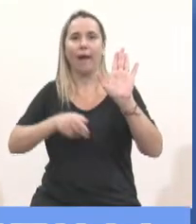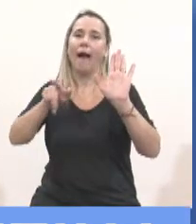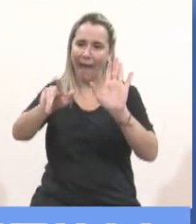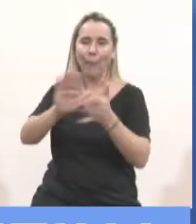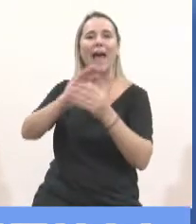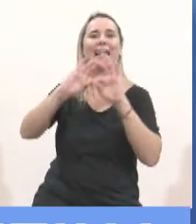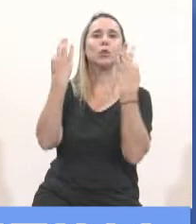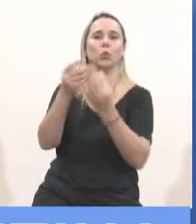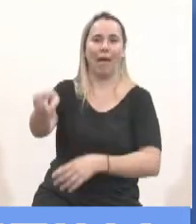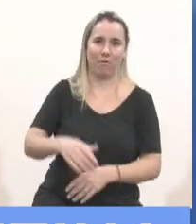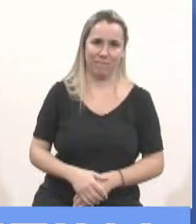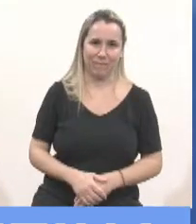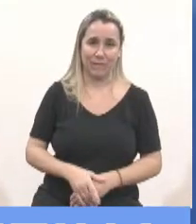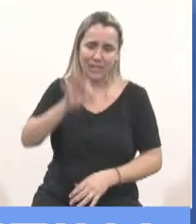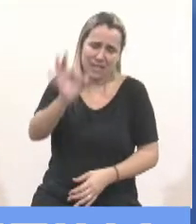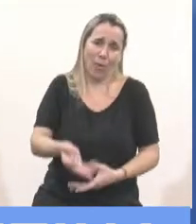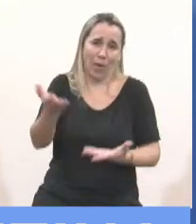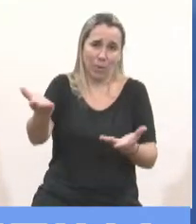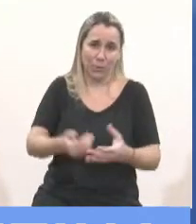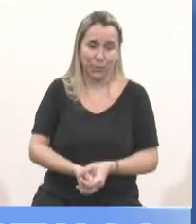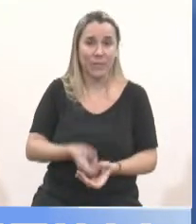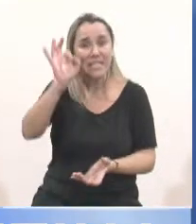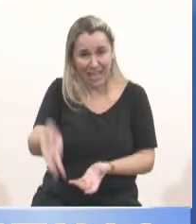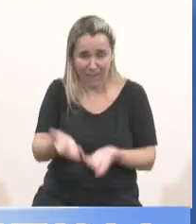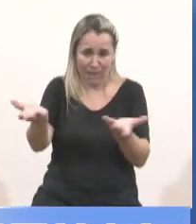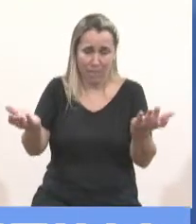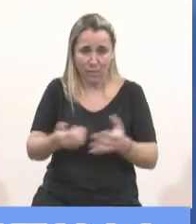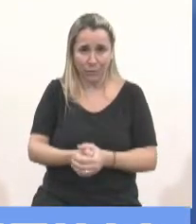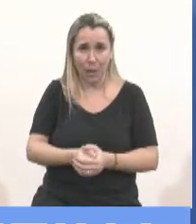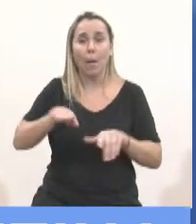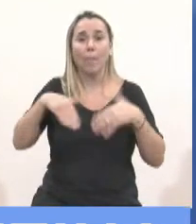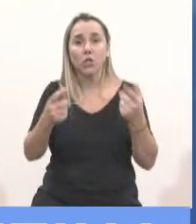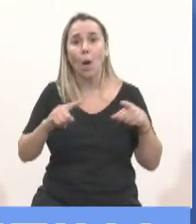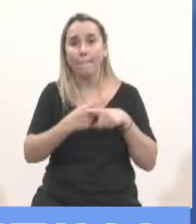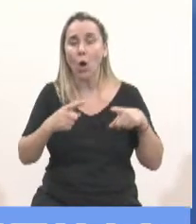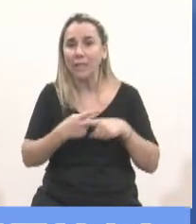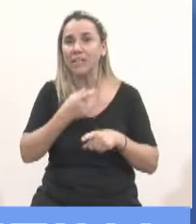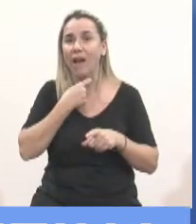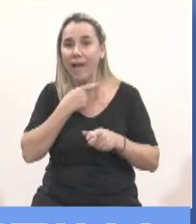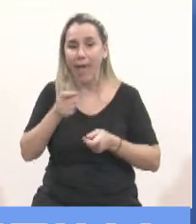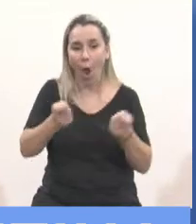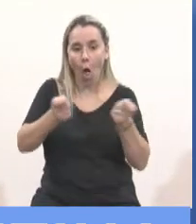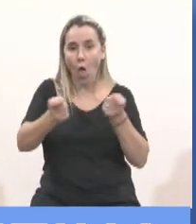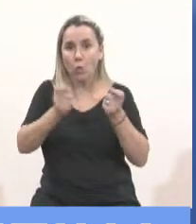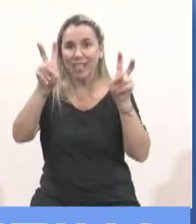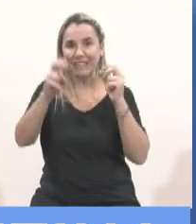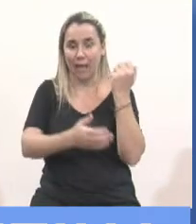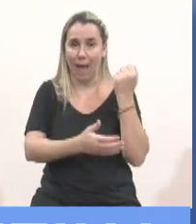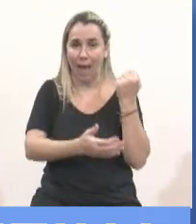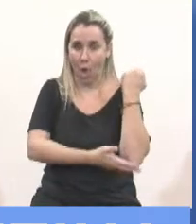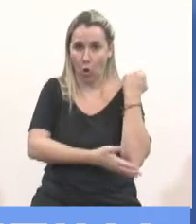resultados. Ya sabemos lo que hacen. Ya sabemos lo que hacen. Por eso es que la política tiene que conducir el esquema económico, no los